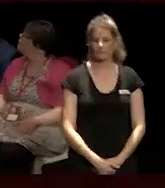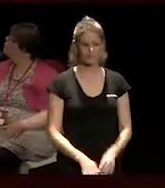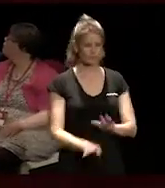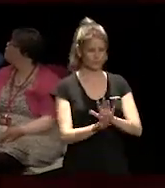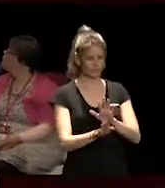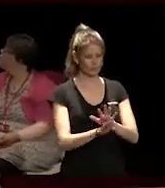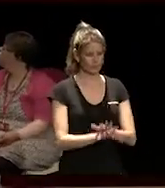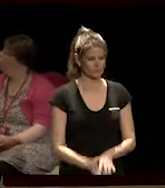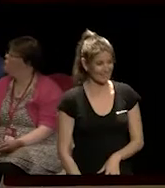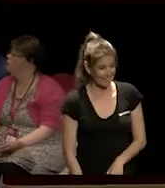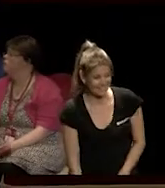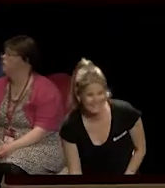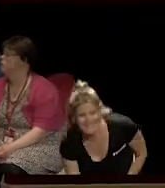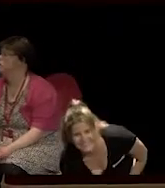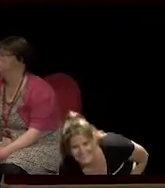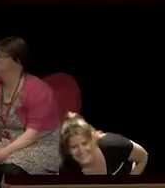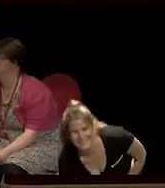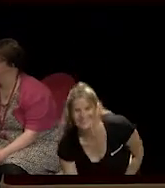Continuamos